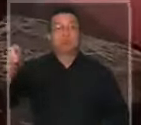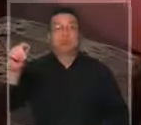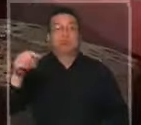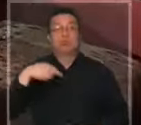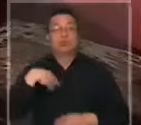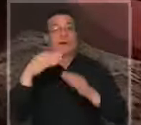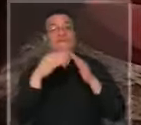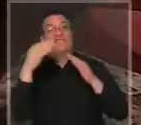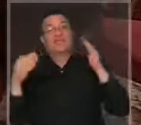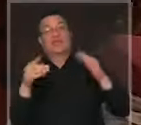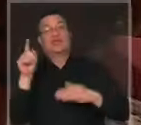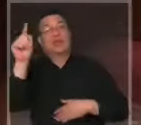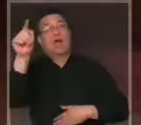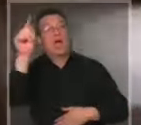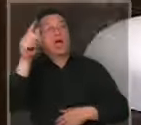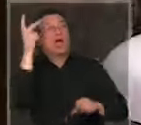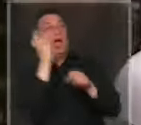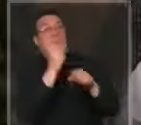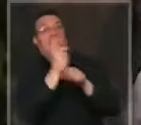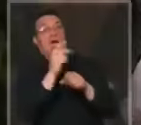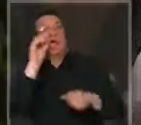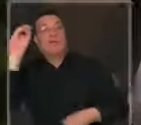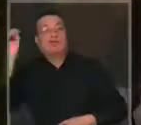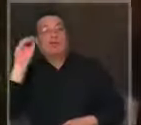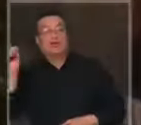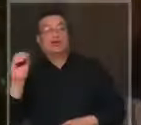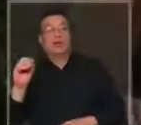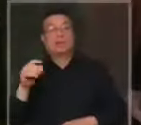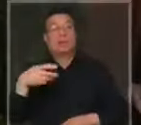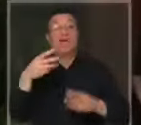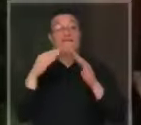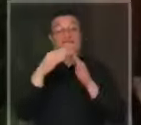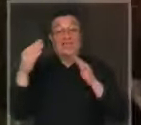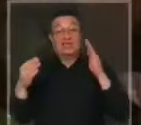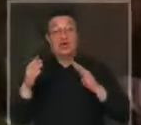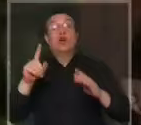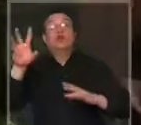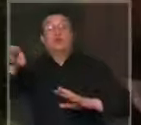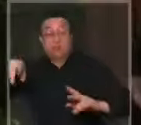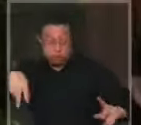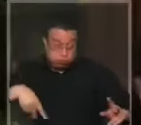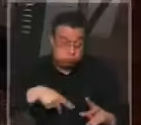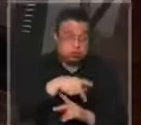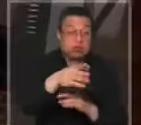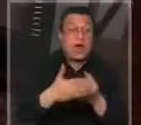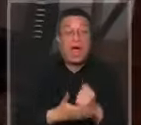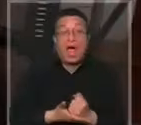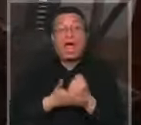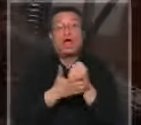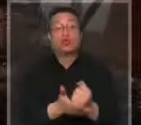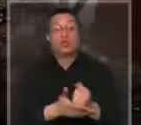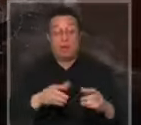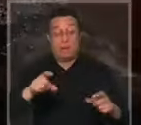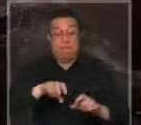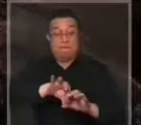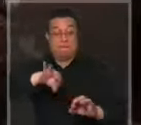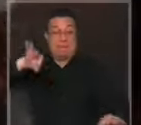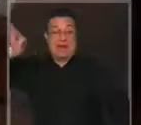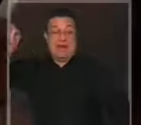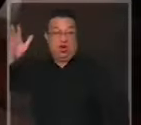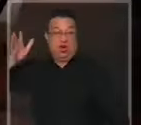timbre a mi vecino. Me están asaltando. Su vecino no lo dudó, corrió buscando espantar a los delincuentes. Sale con un palo